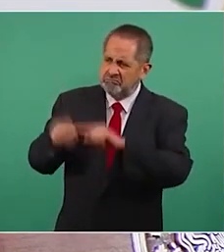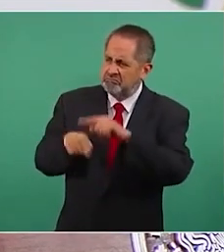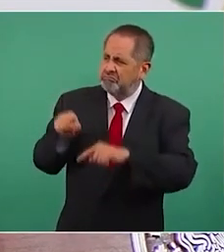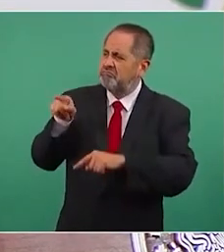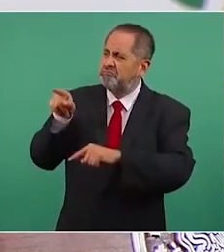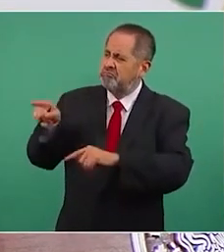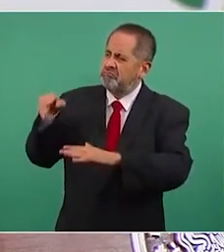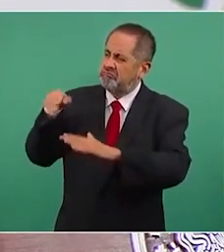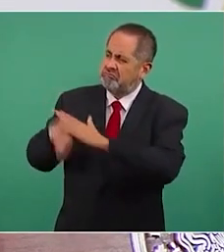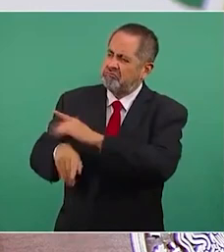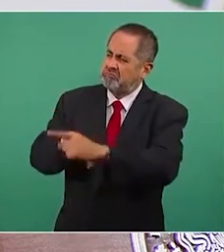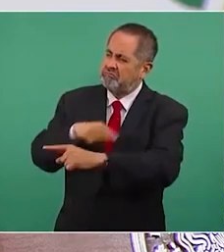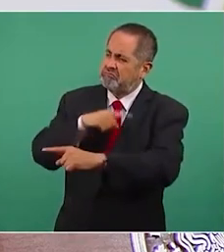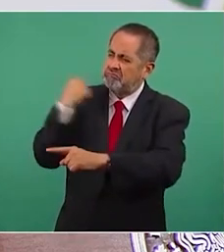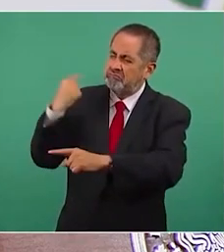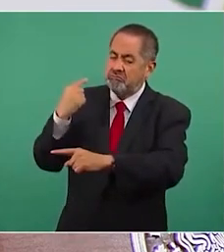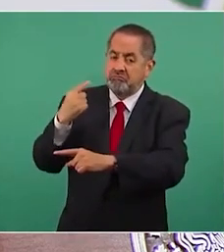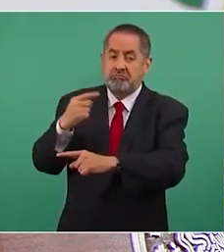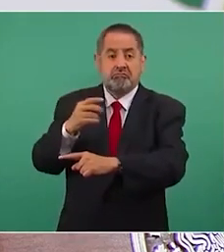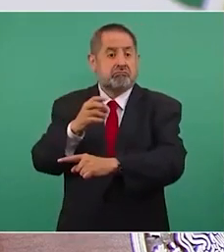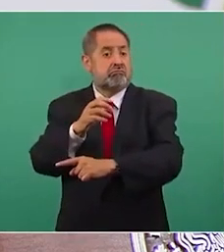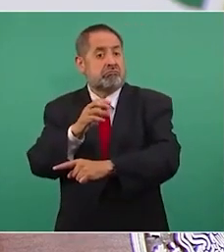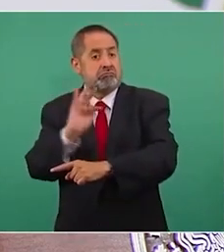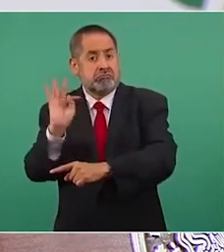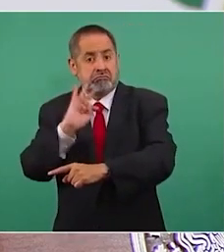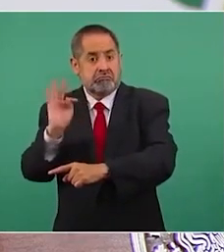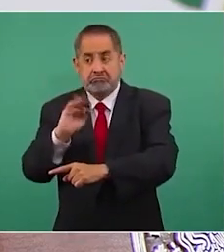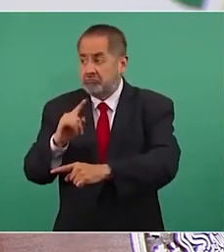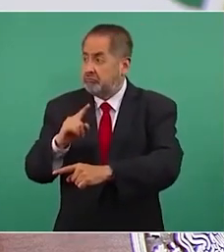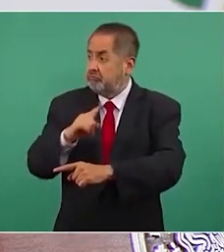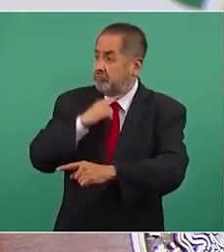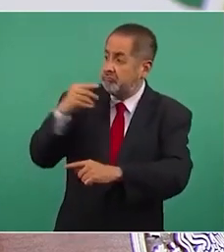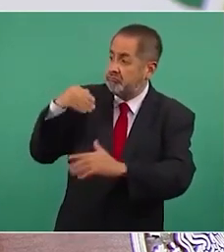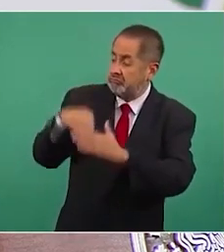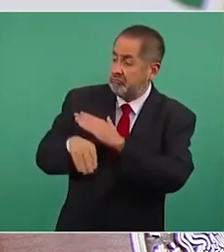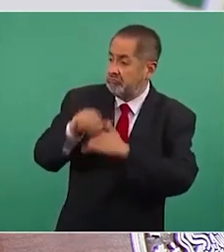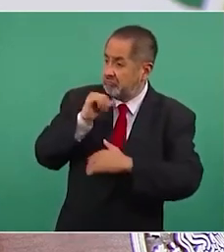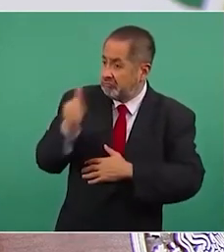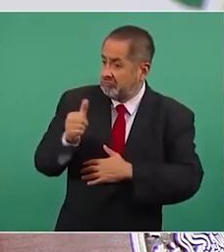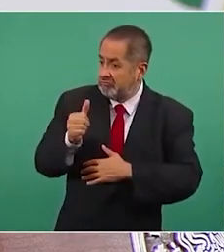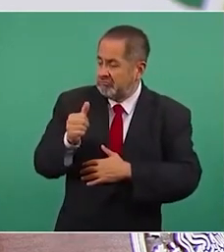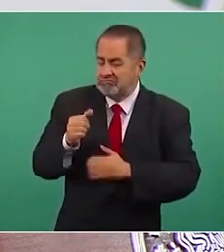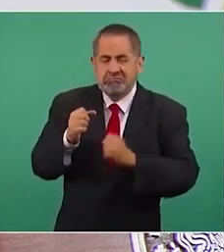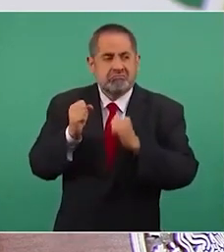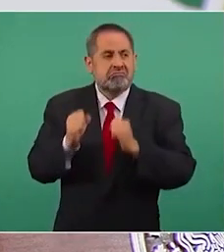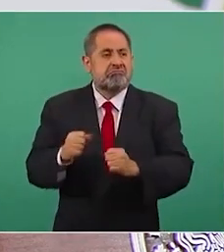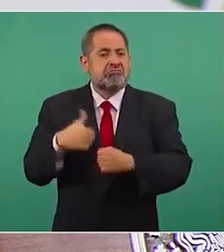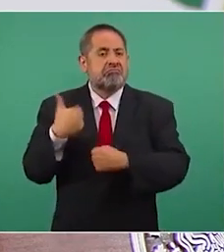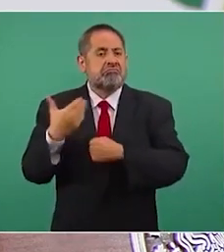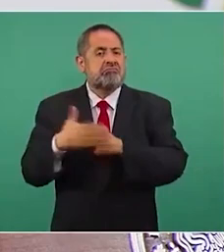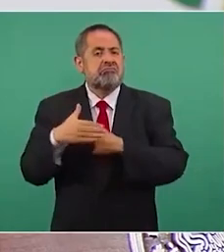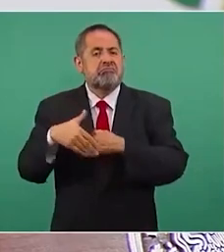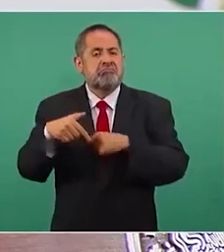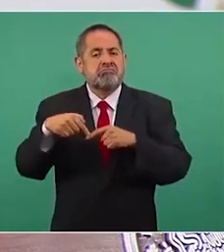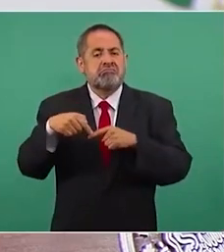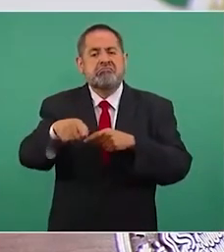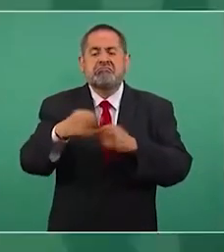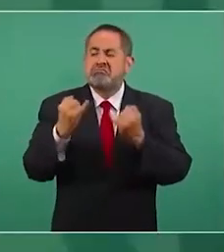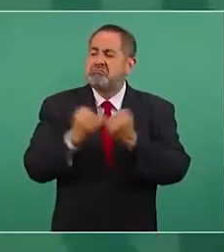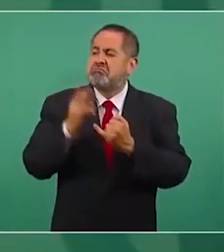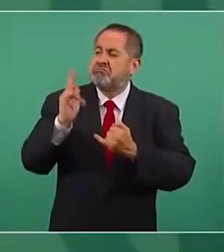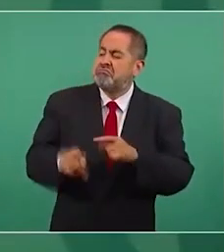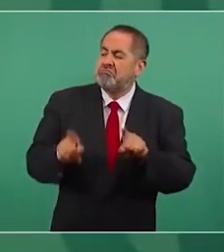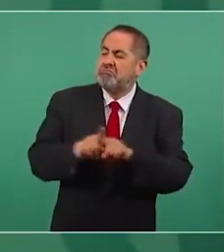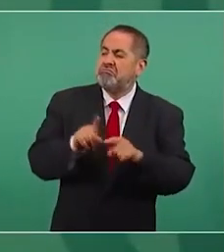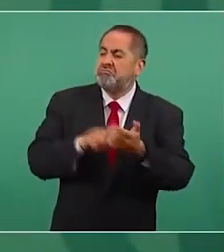o podía suceder algo parecido a lo de Chile